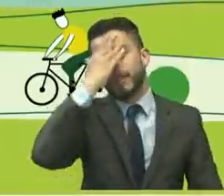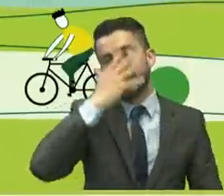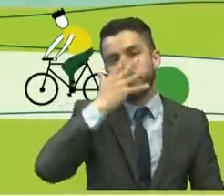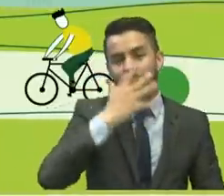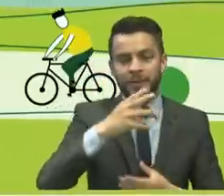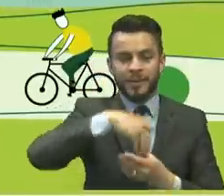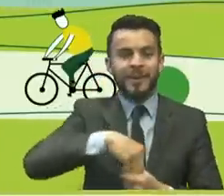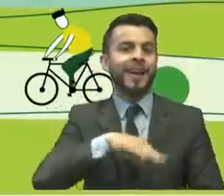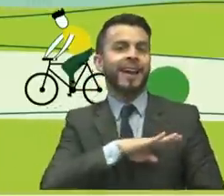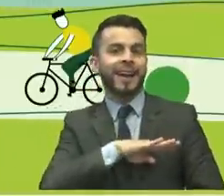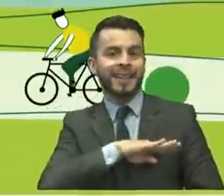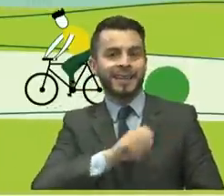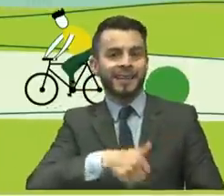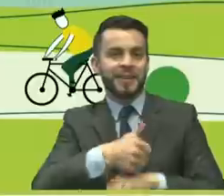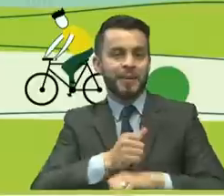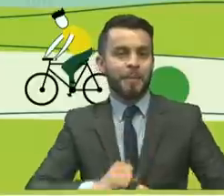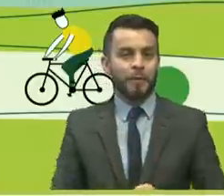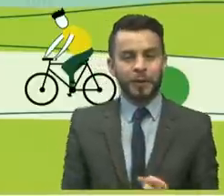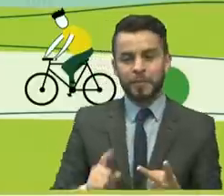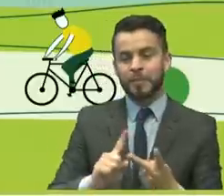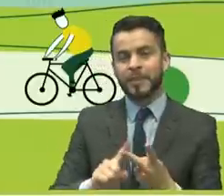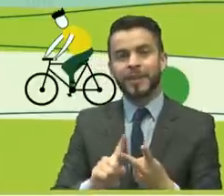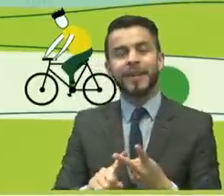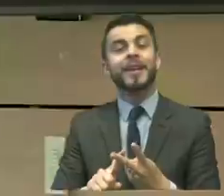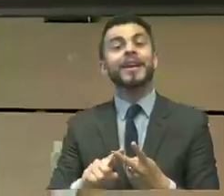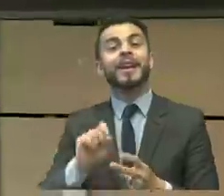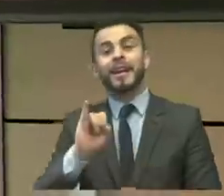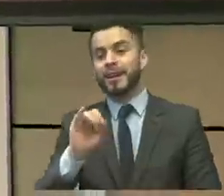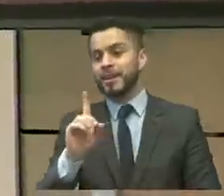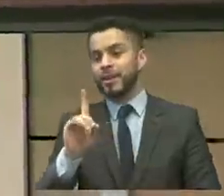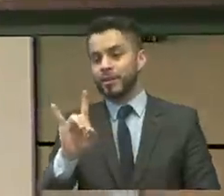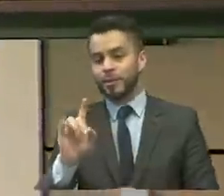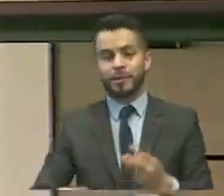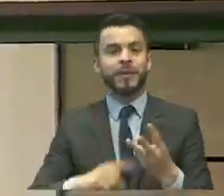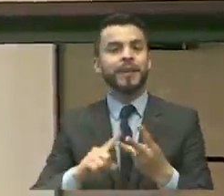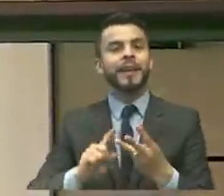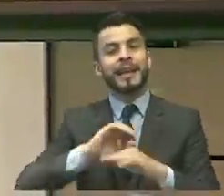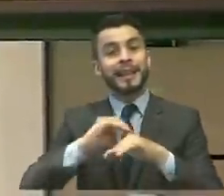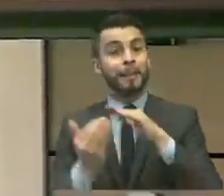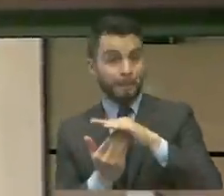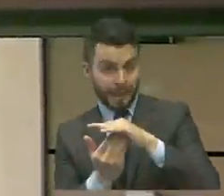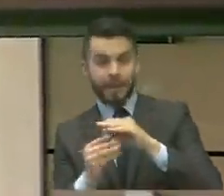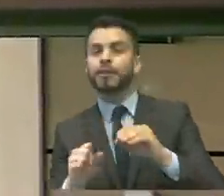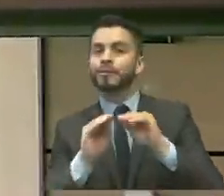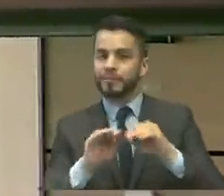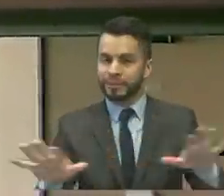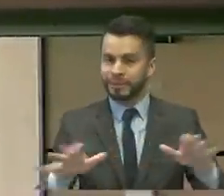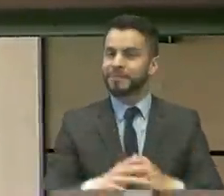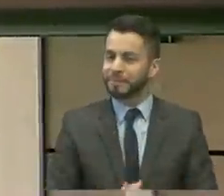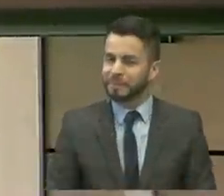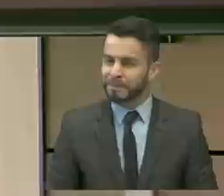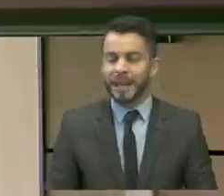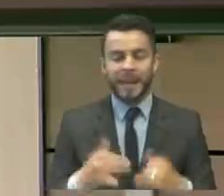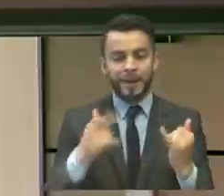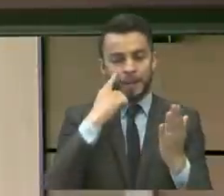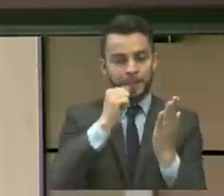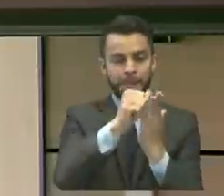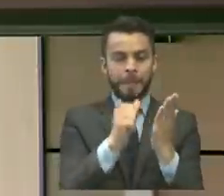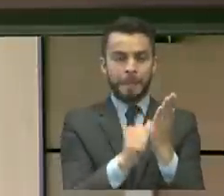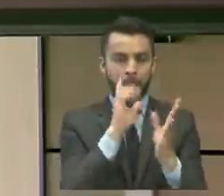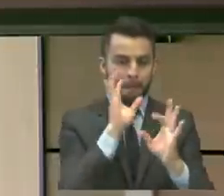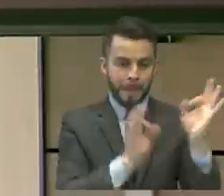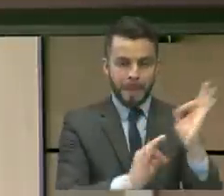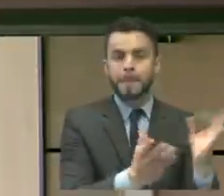la Alcaldía, el IDU y el IDEPAC. En este orden de ideas y siguiendo nuestra agenda, le doy la bienvenida a la